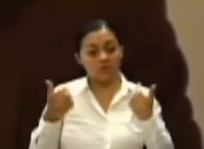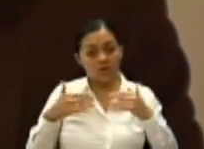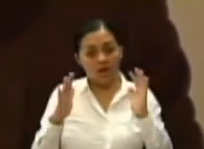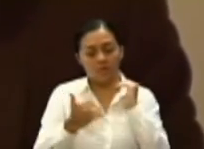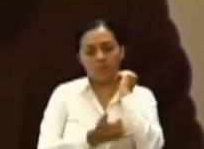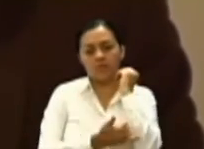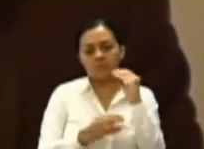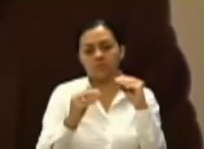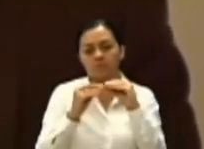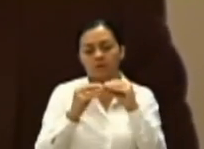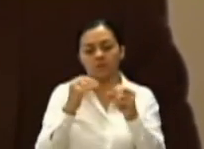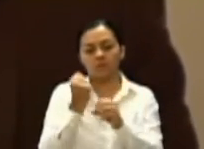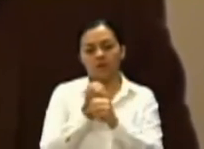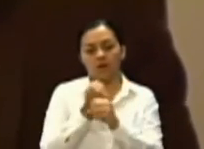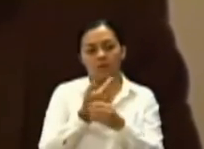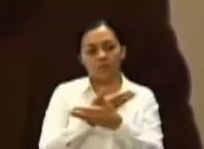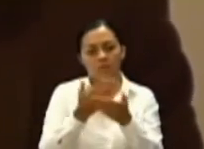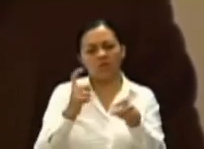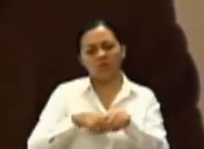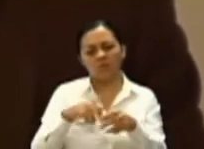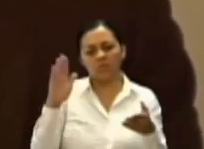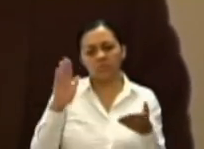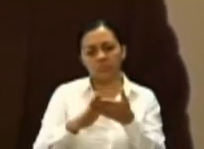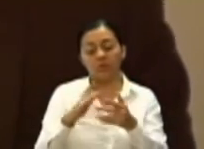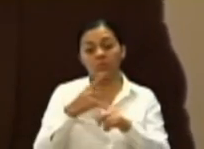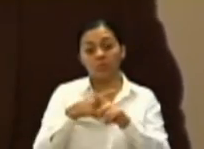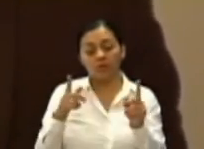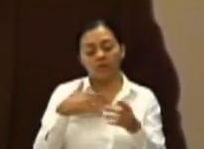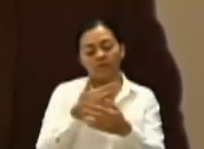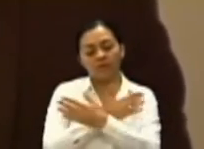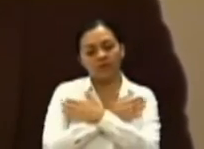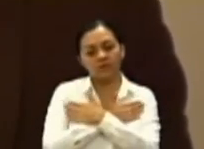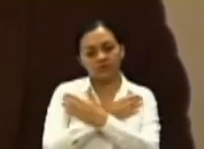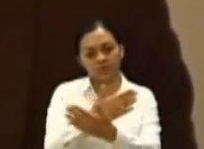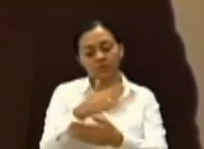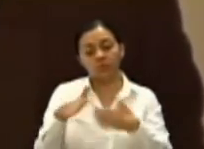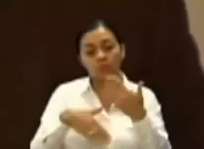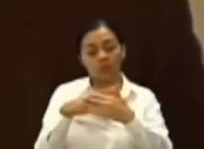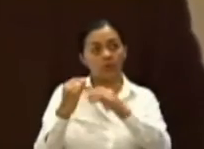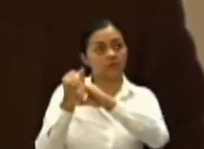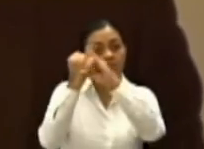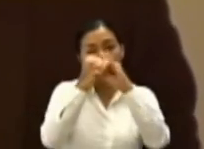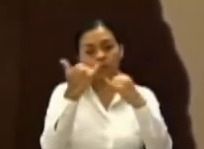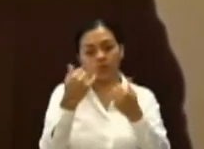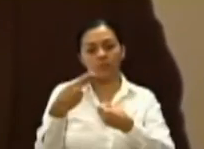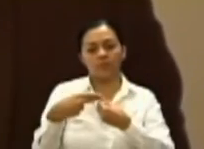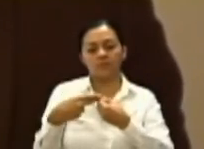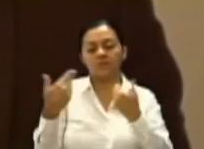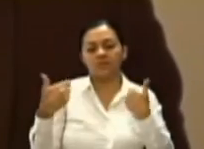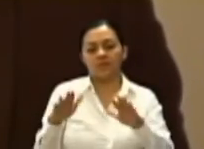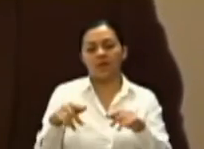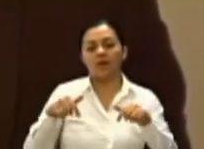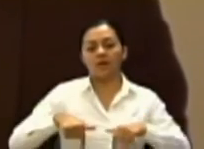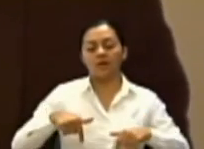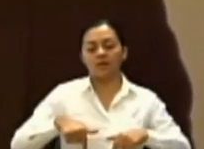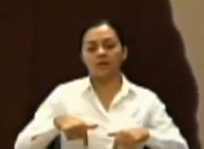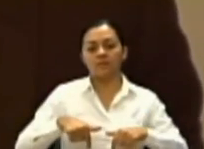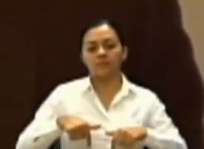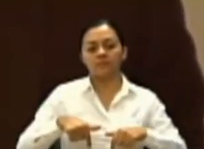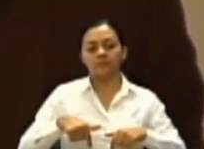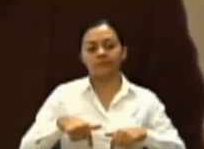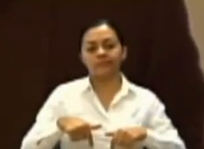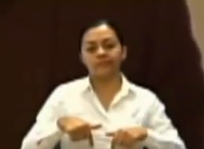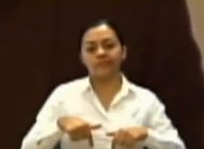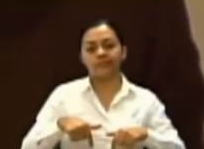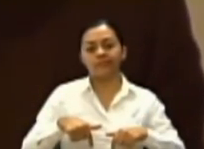hemos hecho una gran labor en muy poco tiempo felicitaciones a todas las instituciones que han participado de este gran de esta gran minga